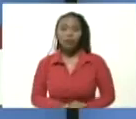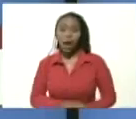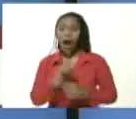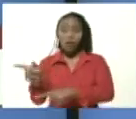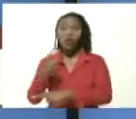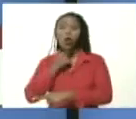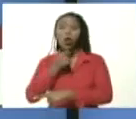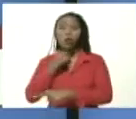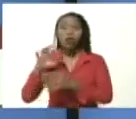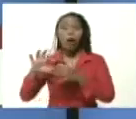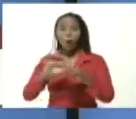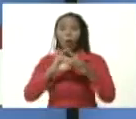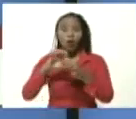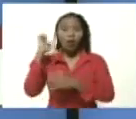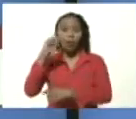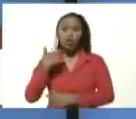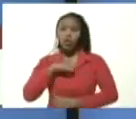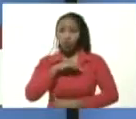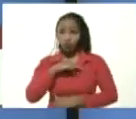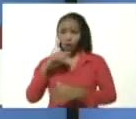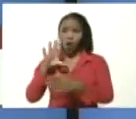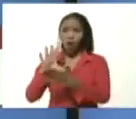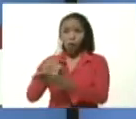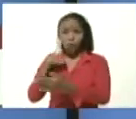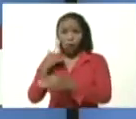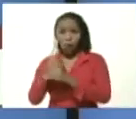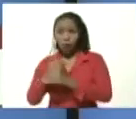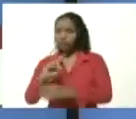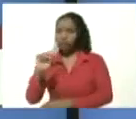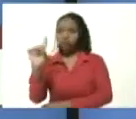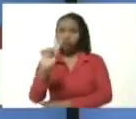le gusta a la Unión Europea. Nosotros no somos así.